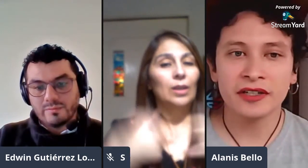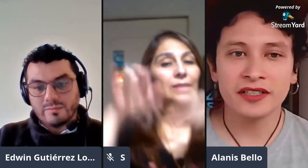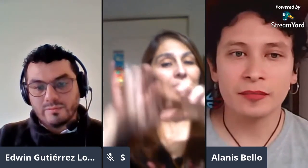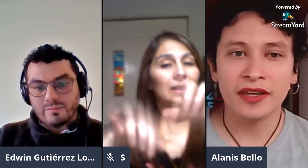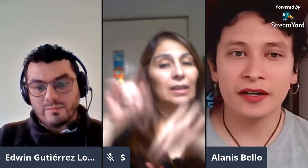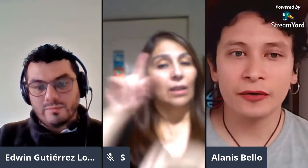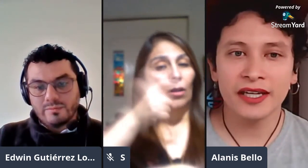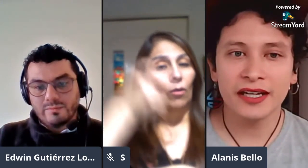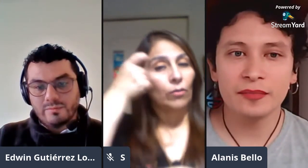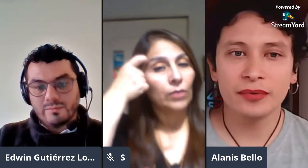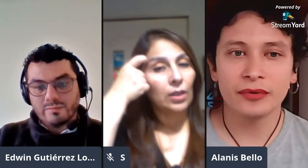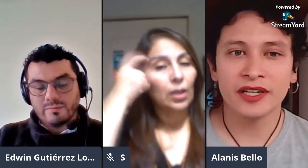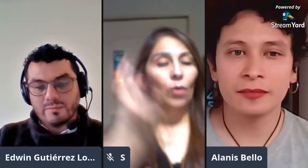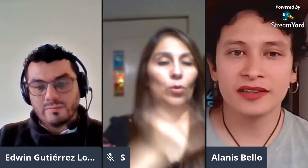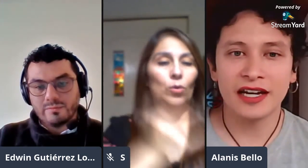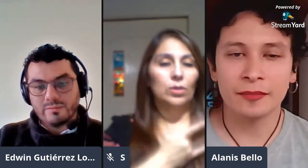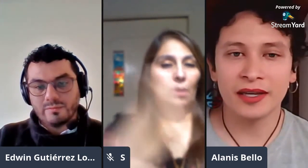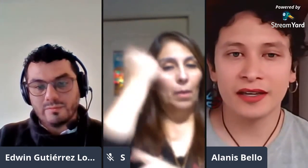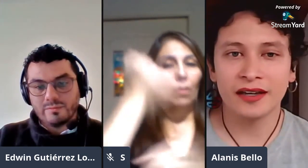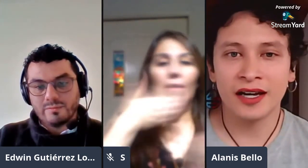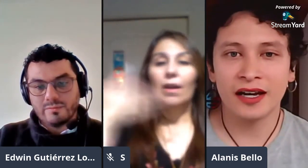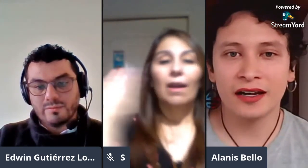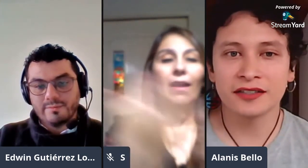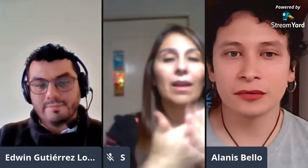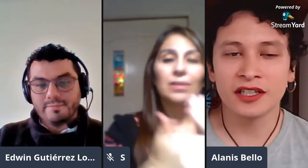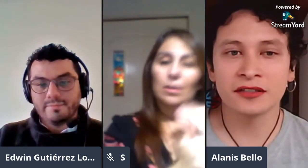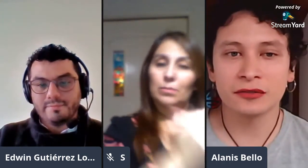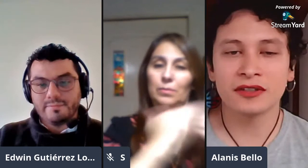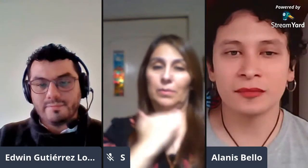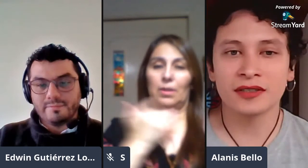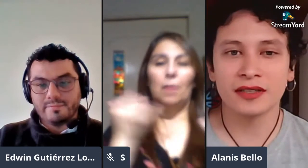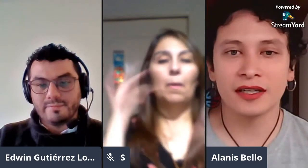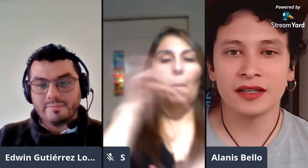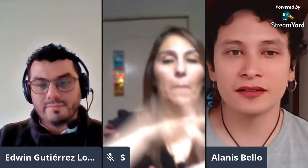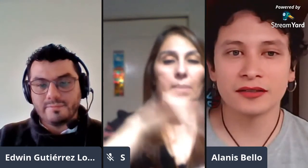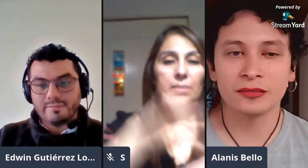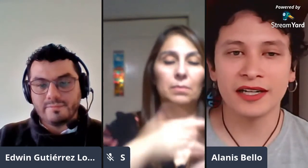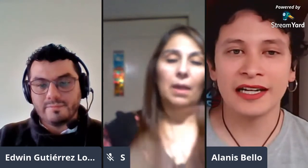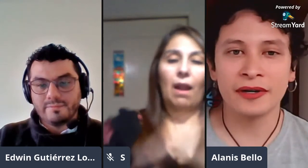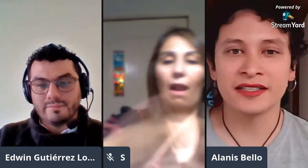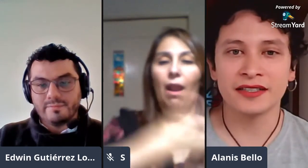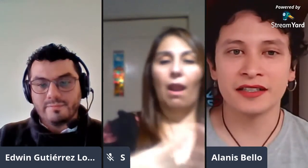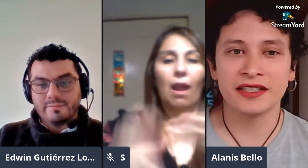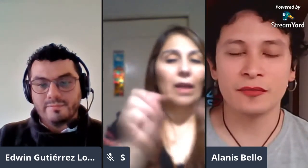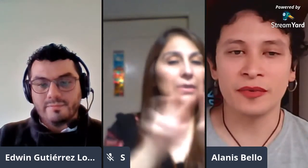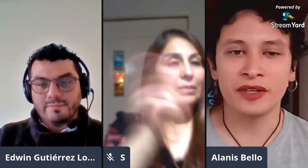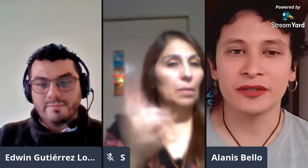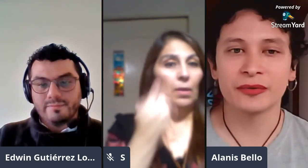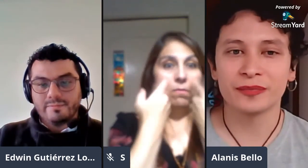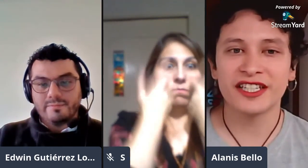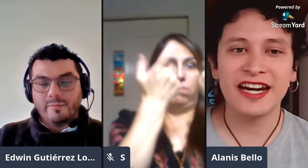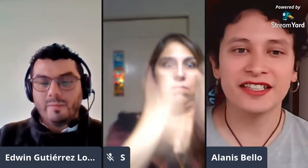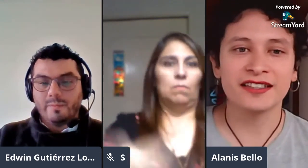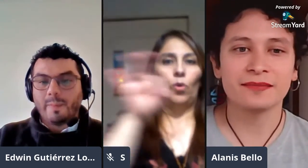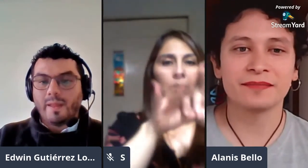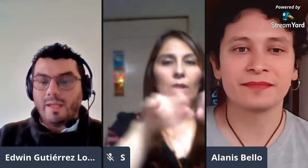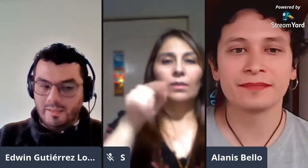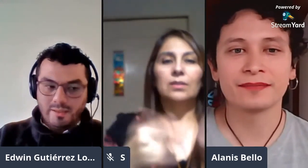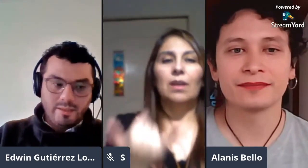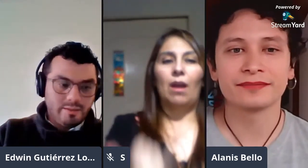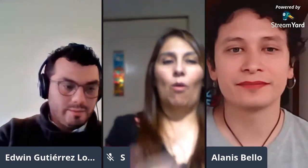y a la Universidad Pedagógica por invitarme a discutir estos temas de suma relevancia en este momento. Muchas